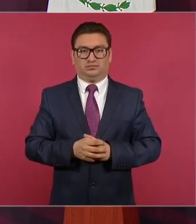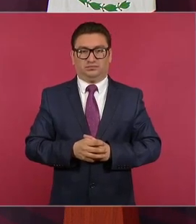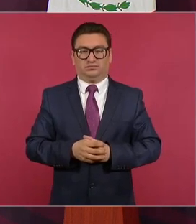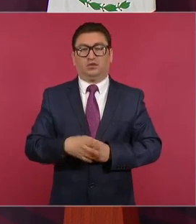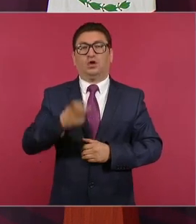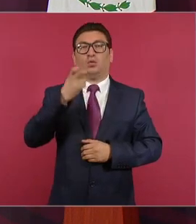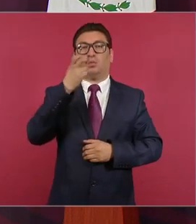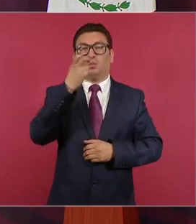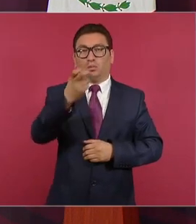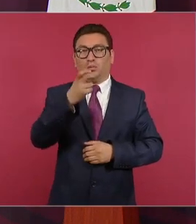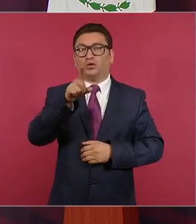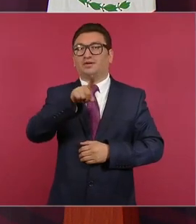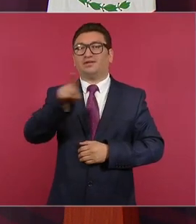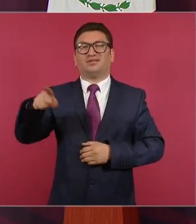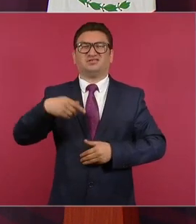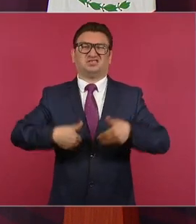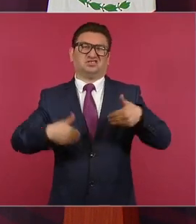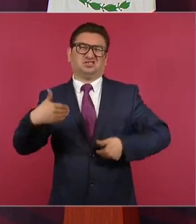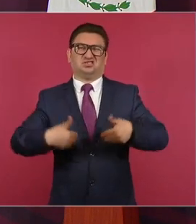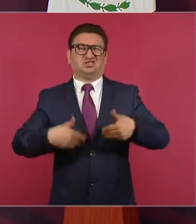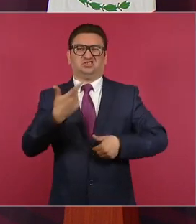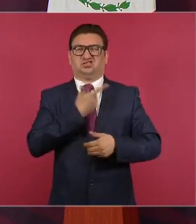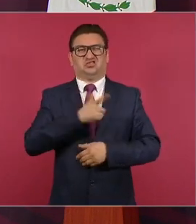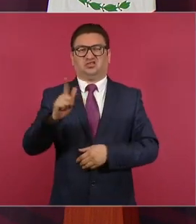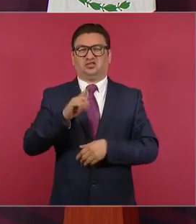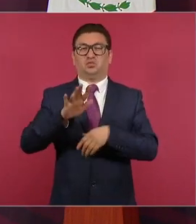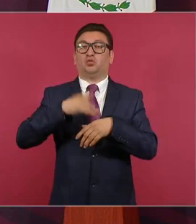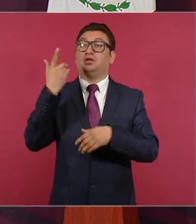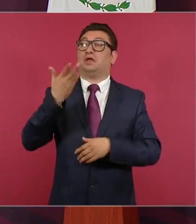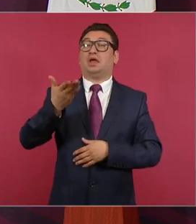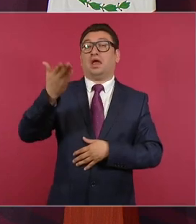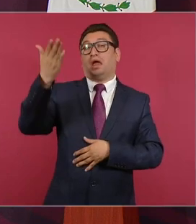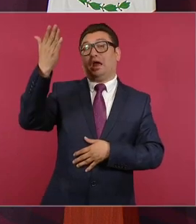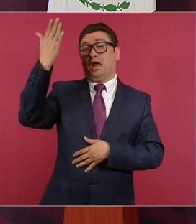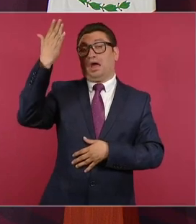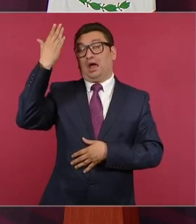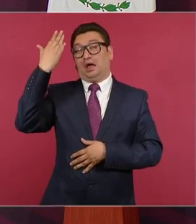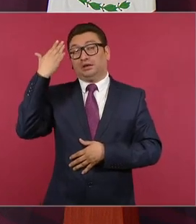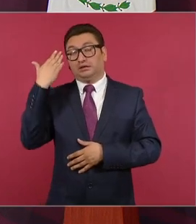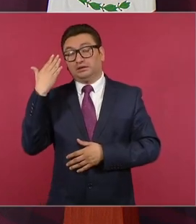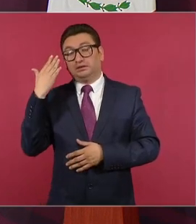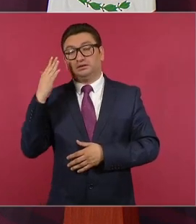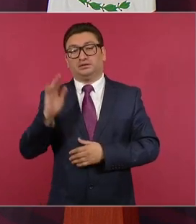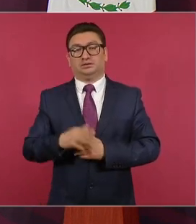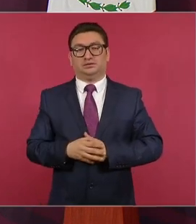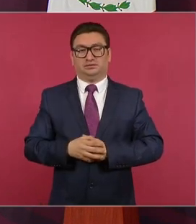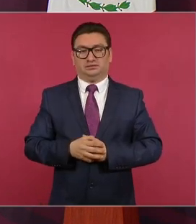Por eso no les gusta, decían, es que los de antes